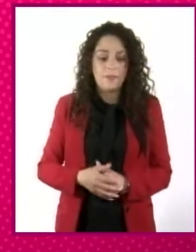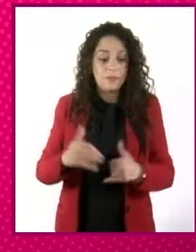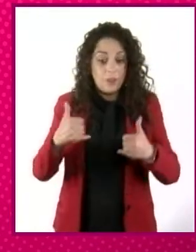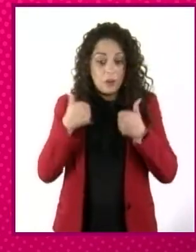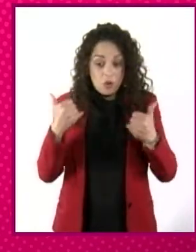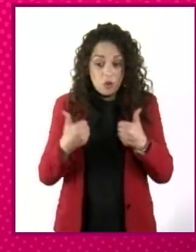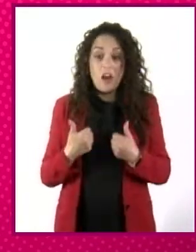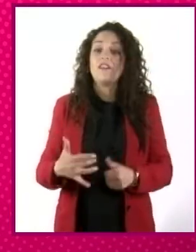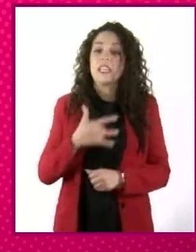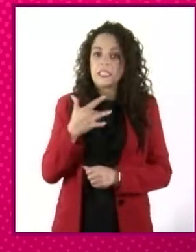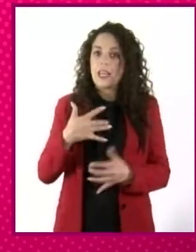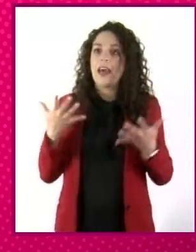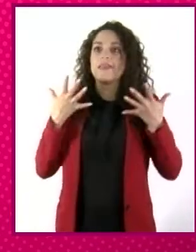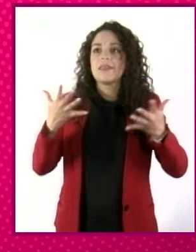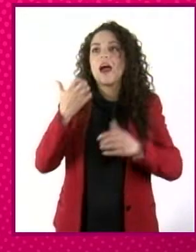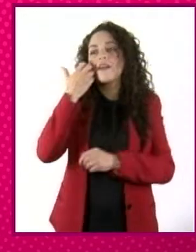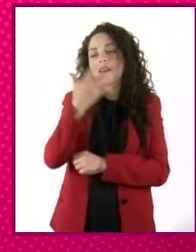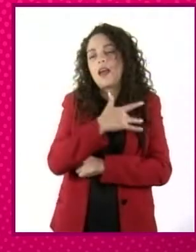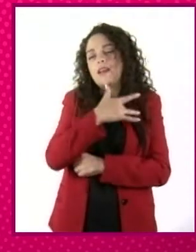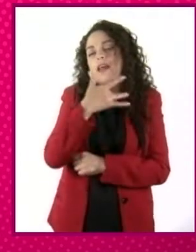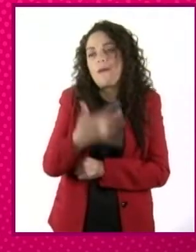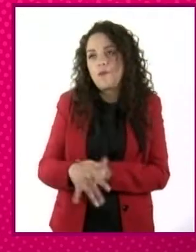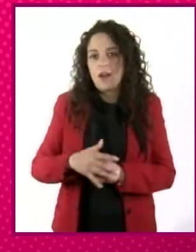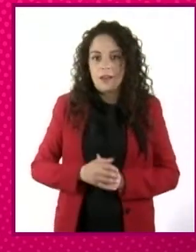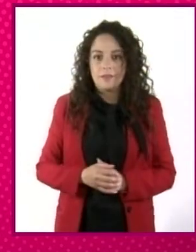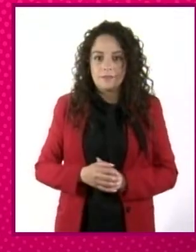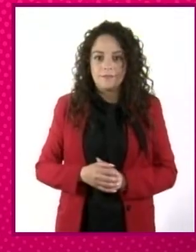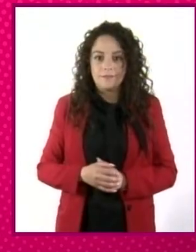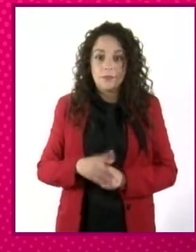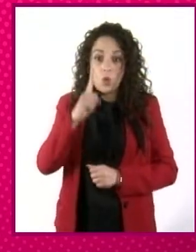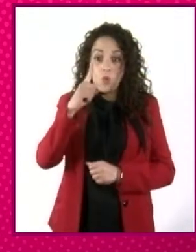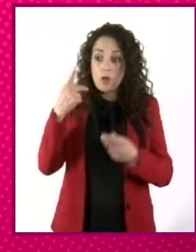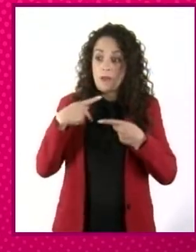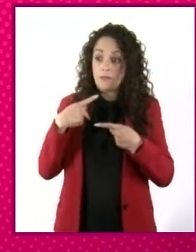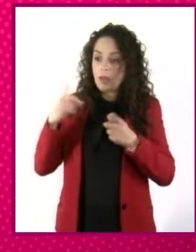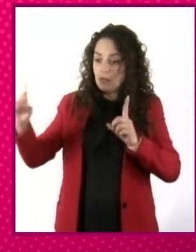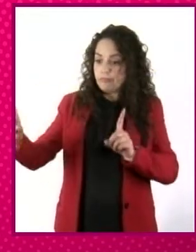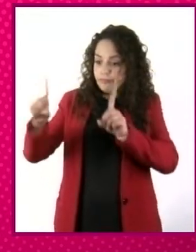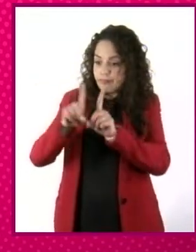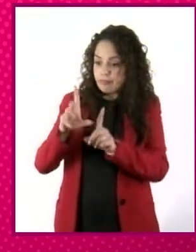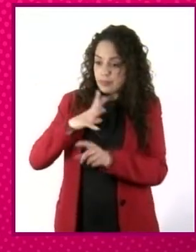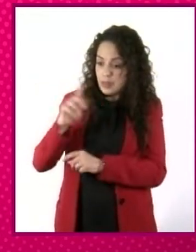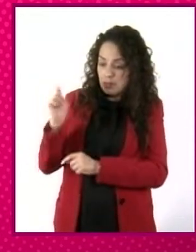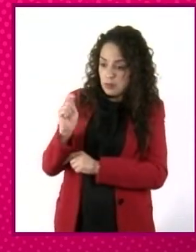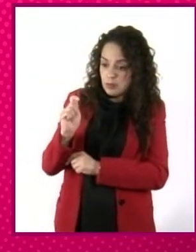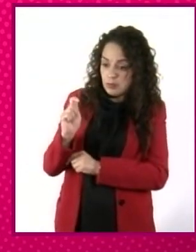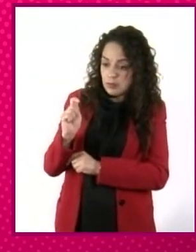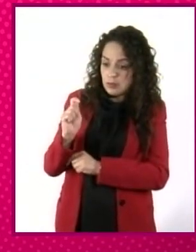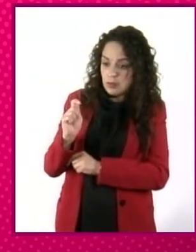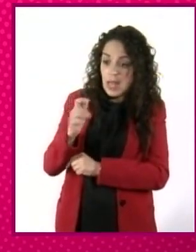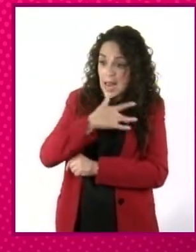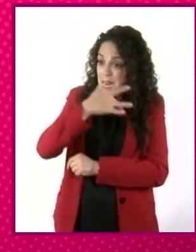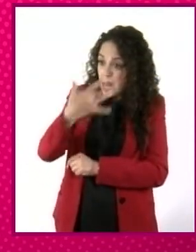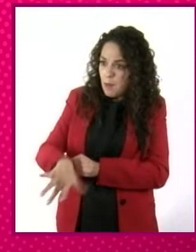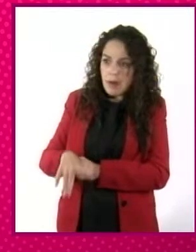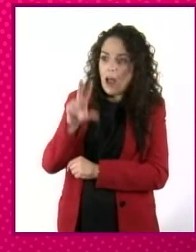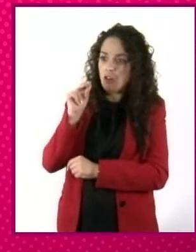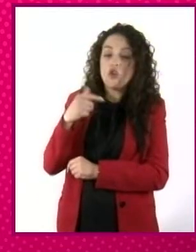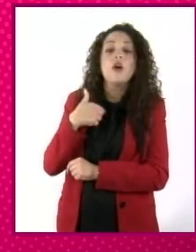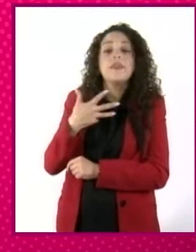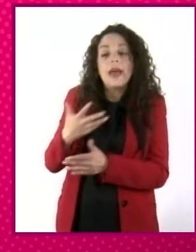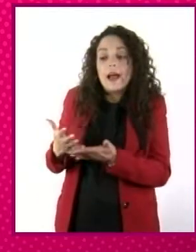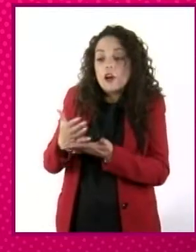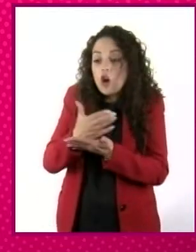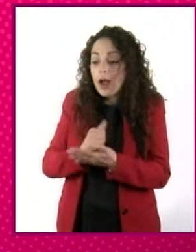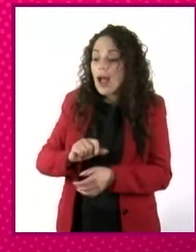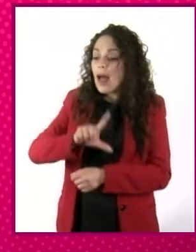enamorarse y que, por ejemplo, una persona se empareje, a lo mejor no porque está enamorada, sino porque tiene ganas de enamorarse. Entonces